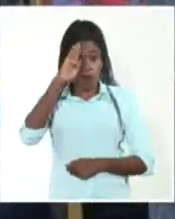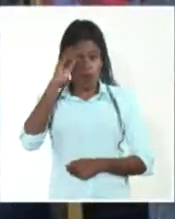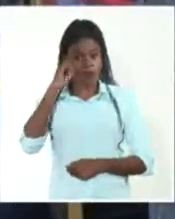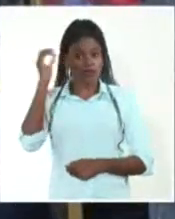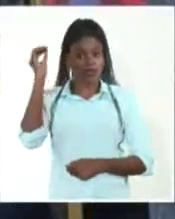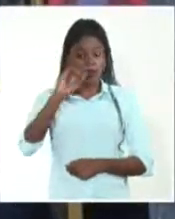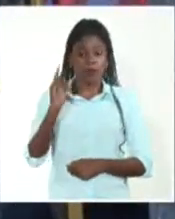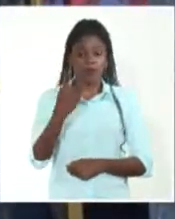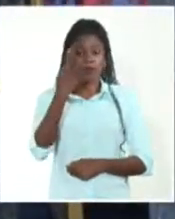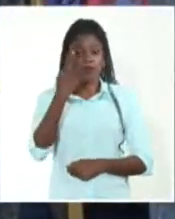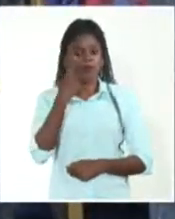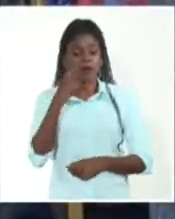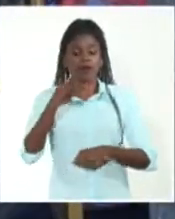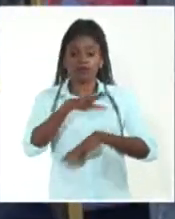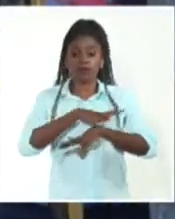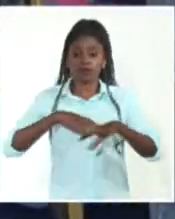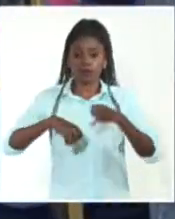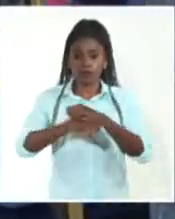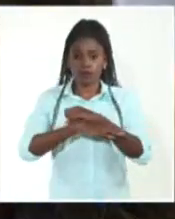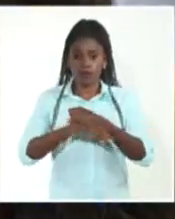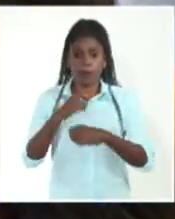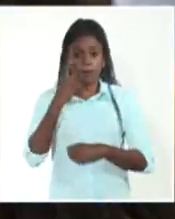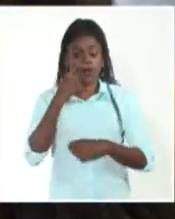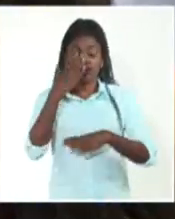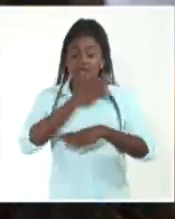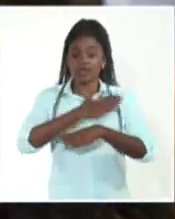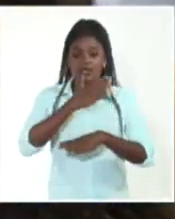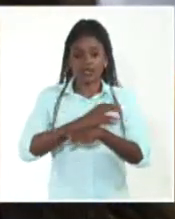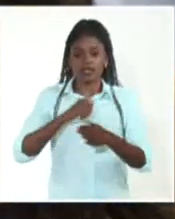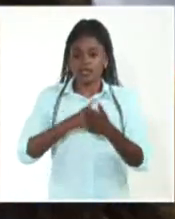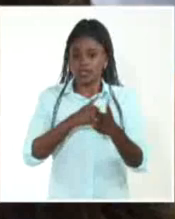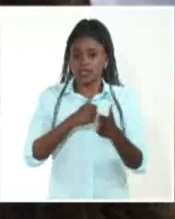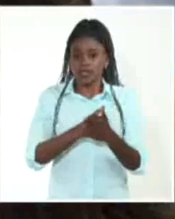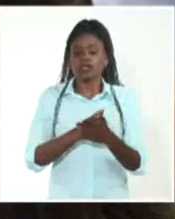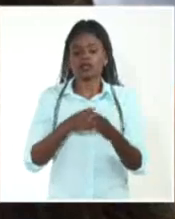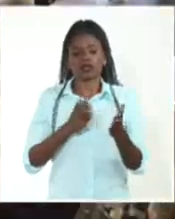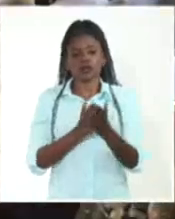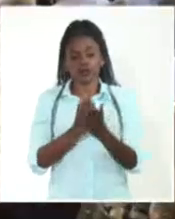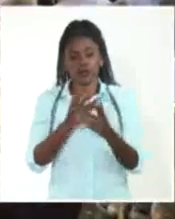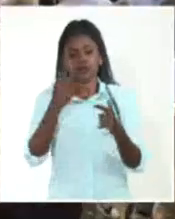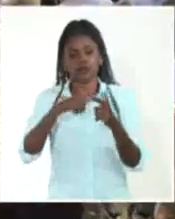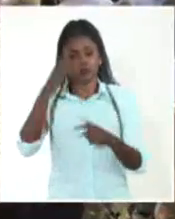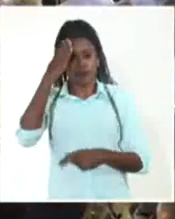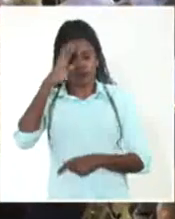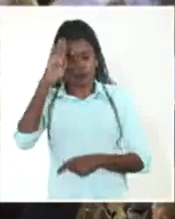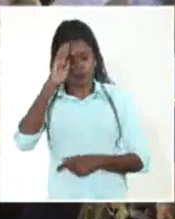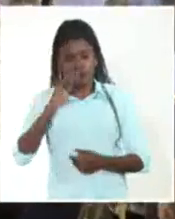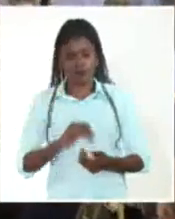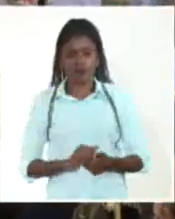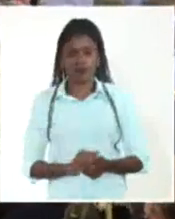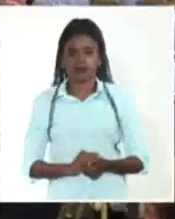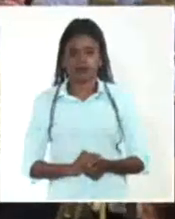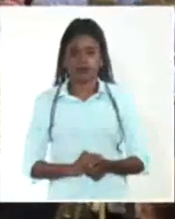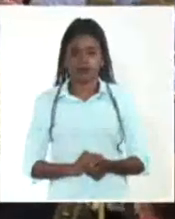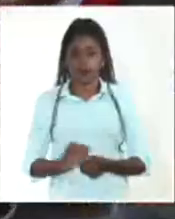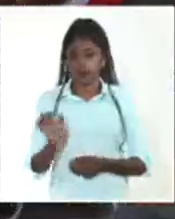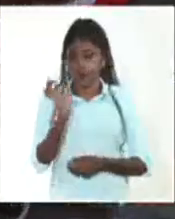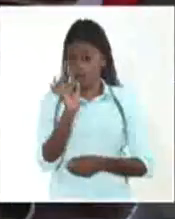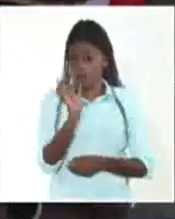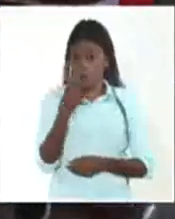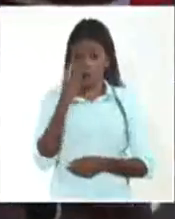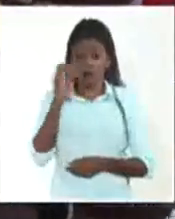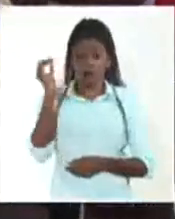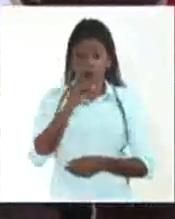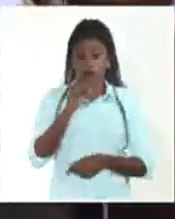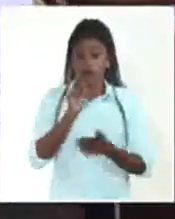conocer de primera mano su situación, agravada por el bloqueo económico, comercial y financiero de Washington. Asimismo, dieron a conocer